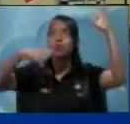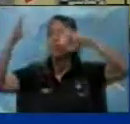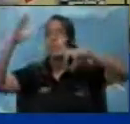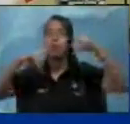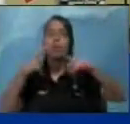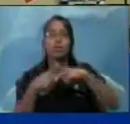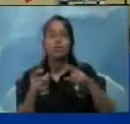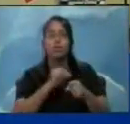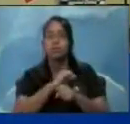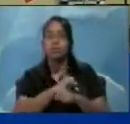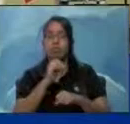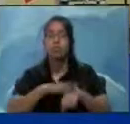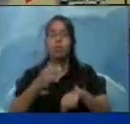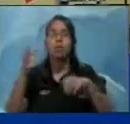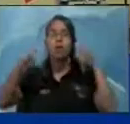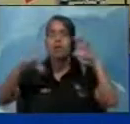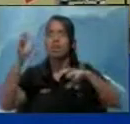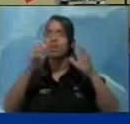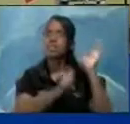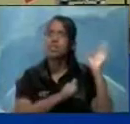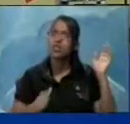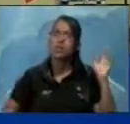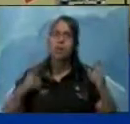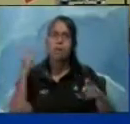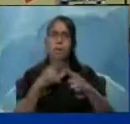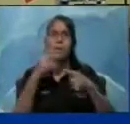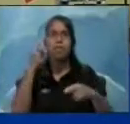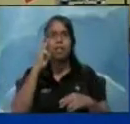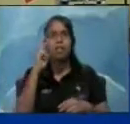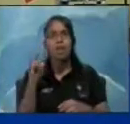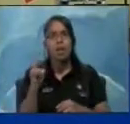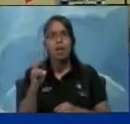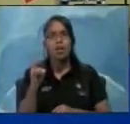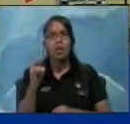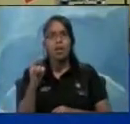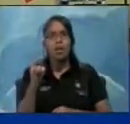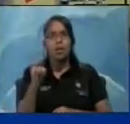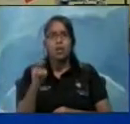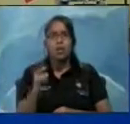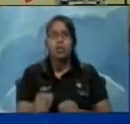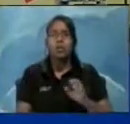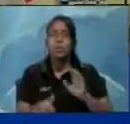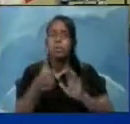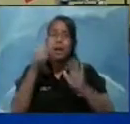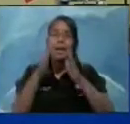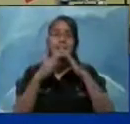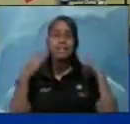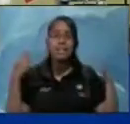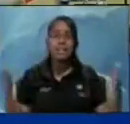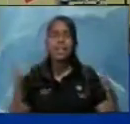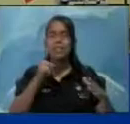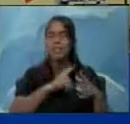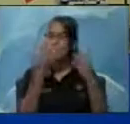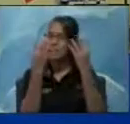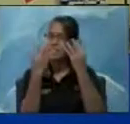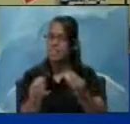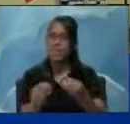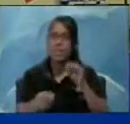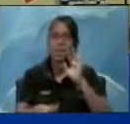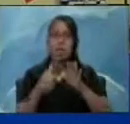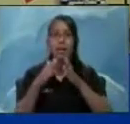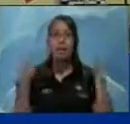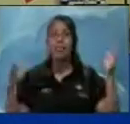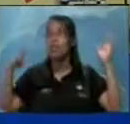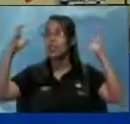porque va a llover hermano Que el Señor reprenda al amén amén más grande que la sequía más grande que la